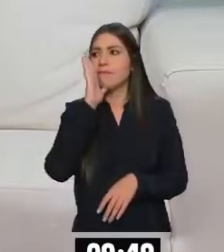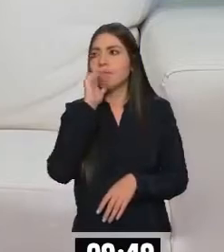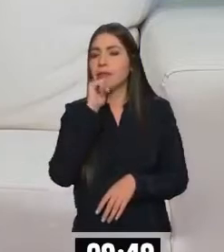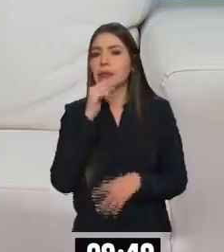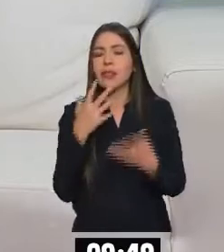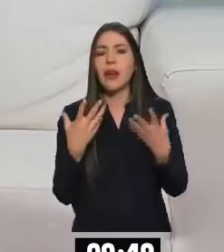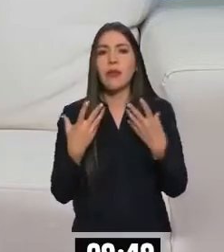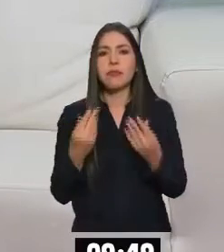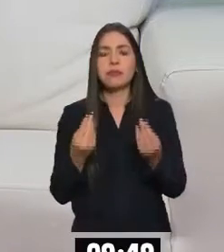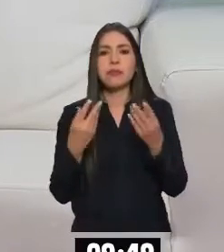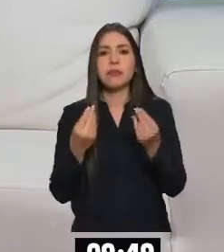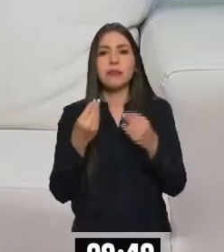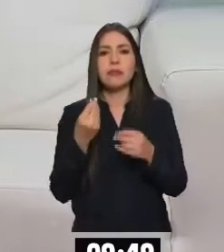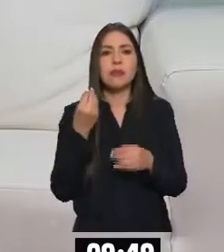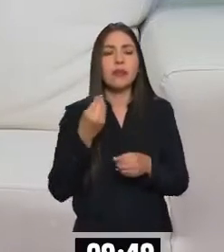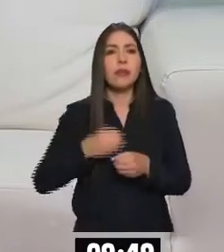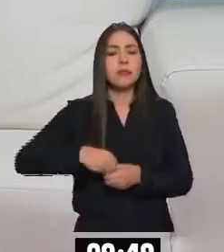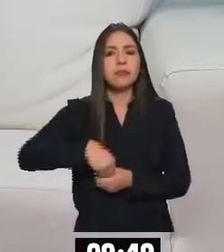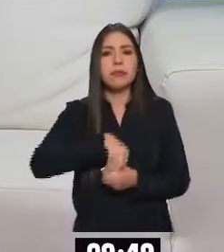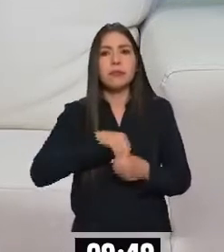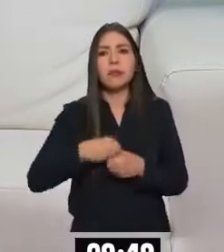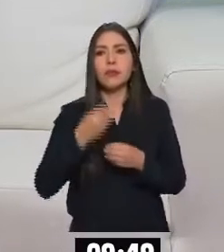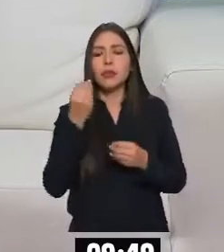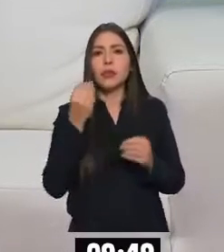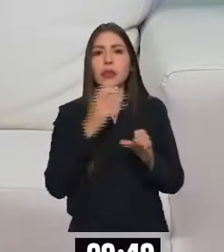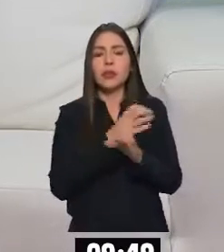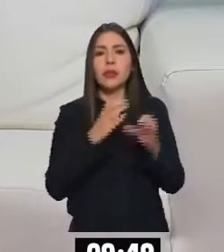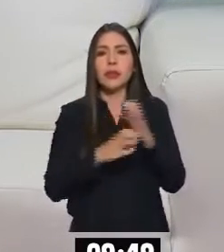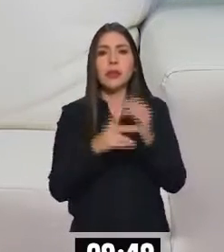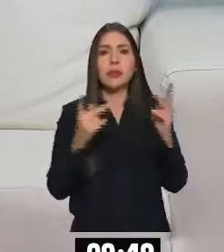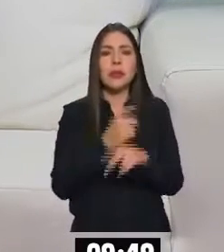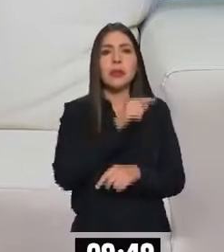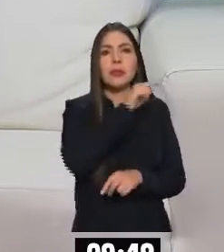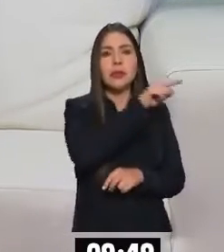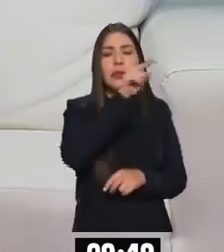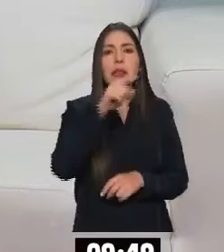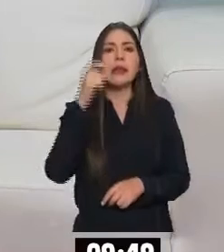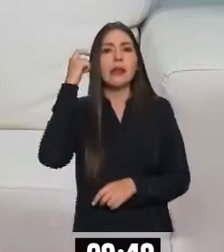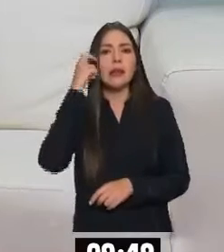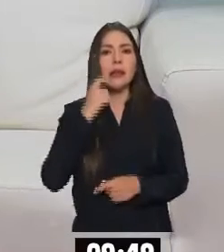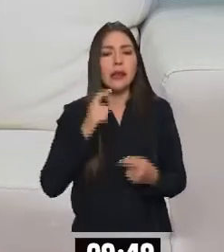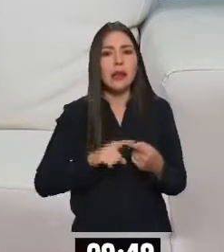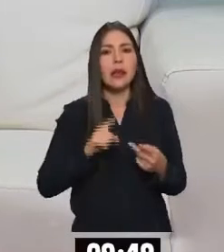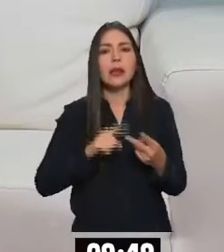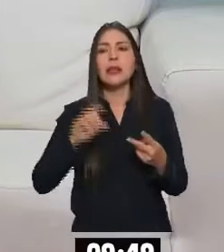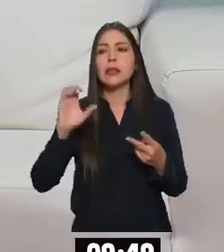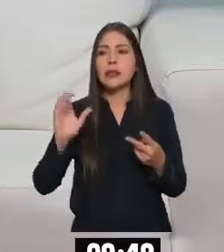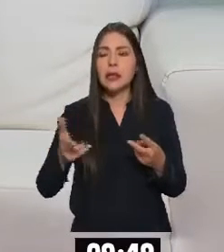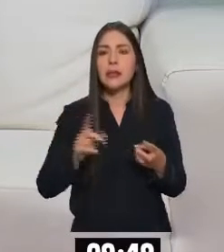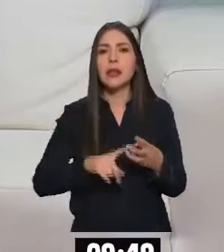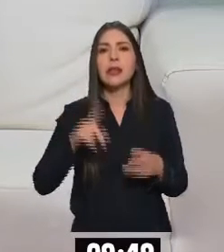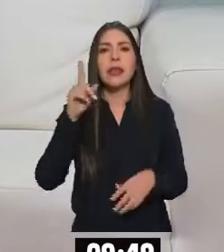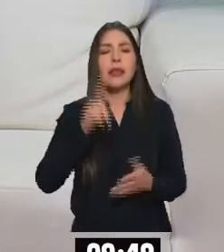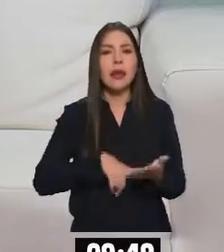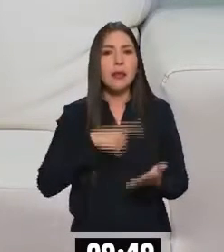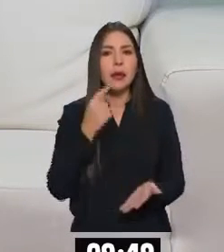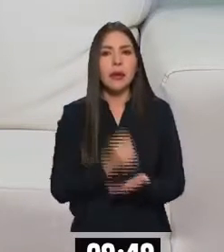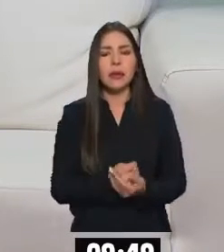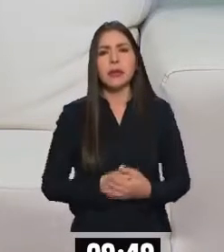localizadas, en Michoacán, en Guerrero, Tamaulipas. en Chiapas. Y en los últimos en meses Tamaulipas. volvieron, porque se había como apaciguado Sí. las